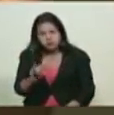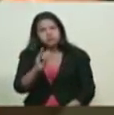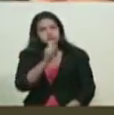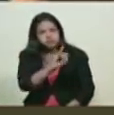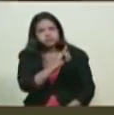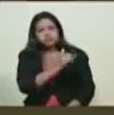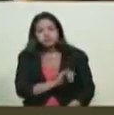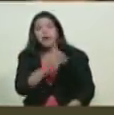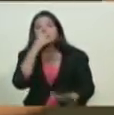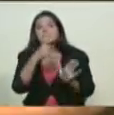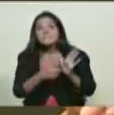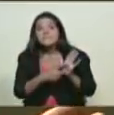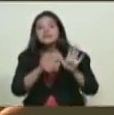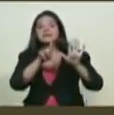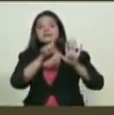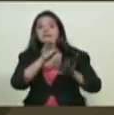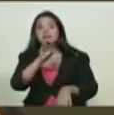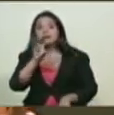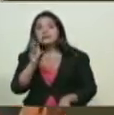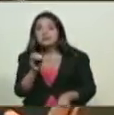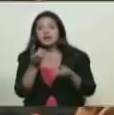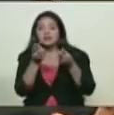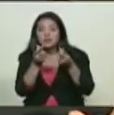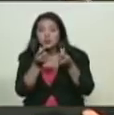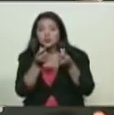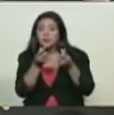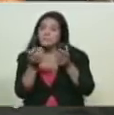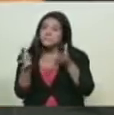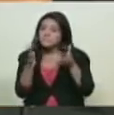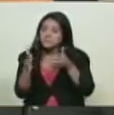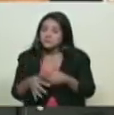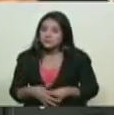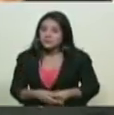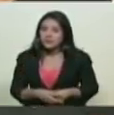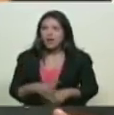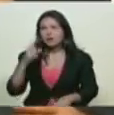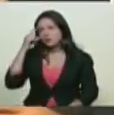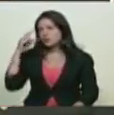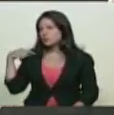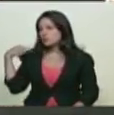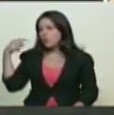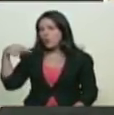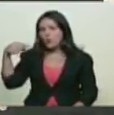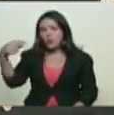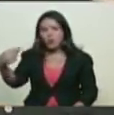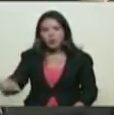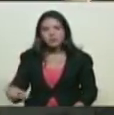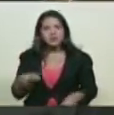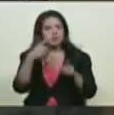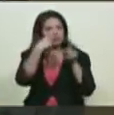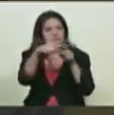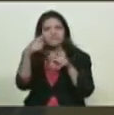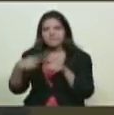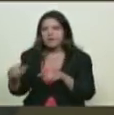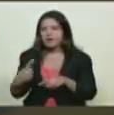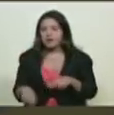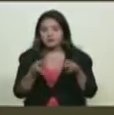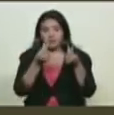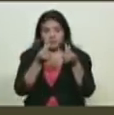1600 monedas o más aproximadamente y todos los días están haciendo cristos monedas diferentes